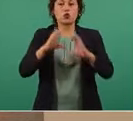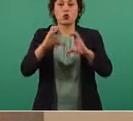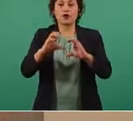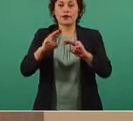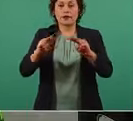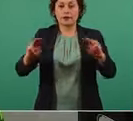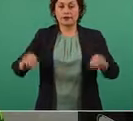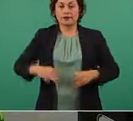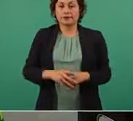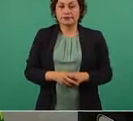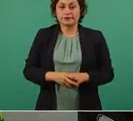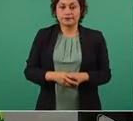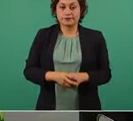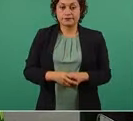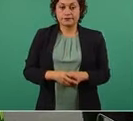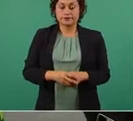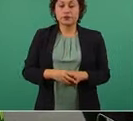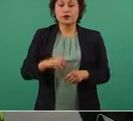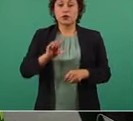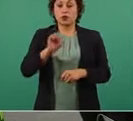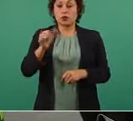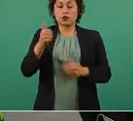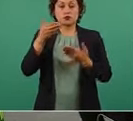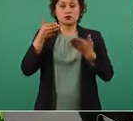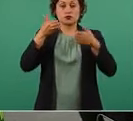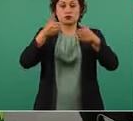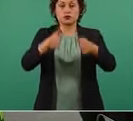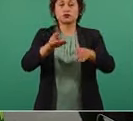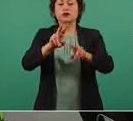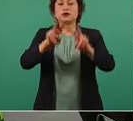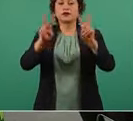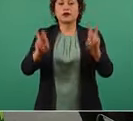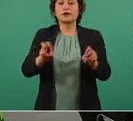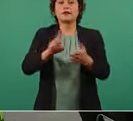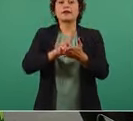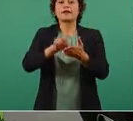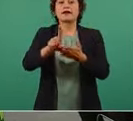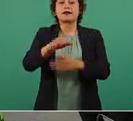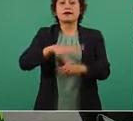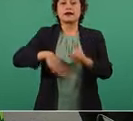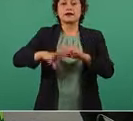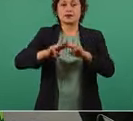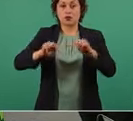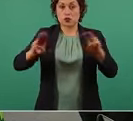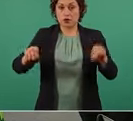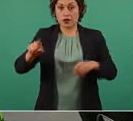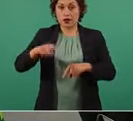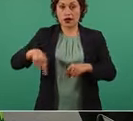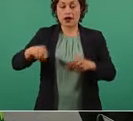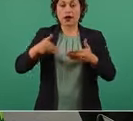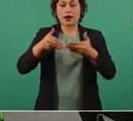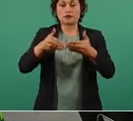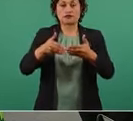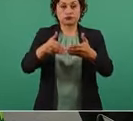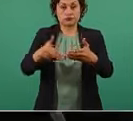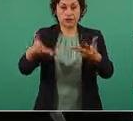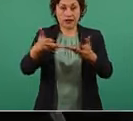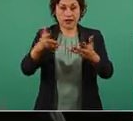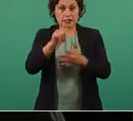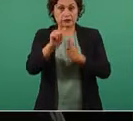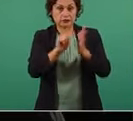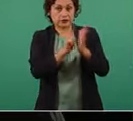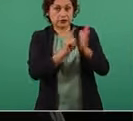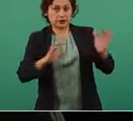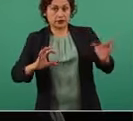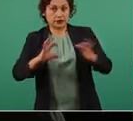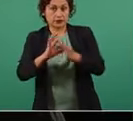se refiere también a las operaciones de derecho en operaciones de derecho en la mar, operaciones navales para la aplicación de la ley, se tiene la operación